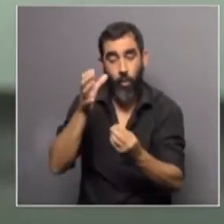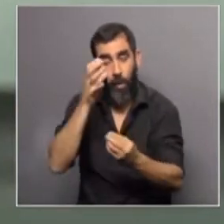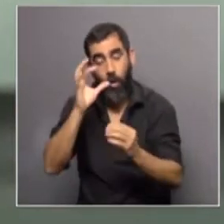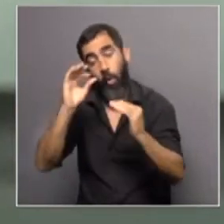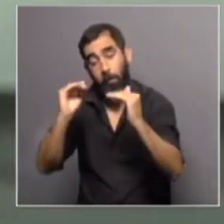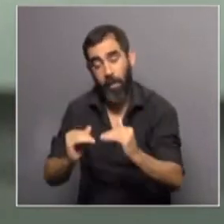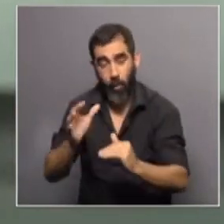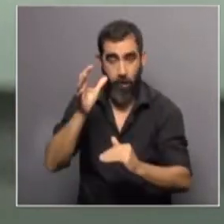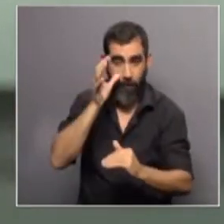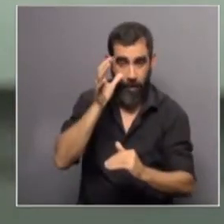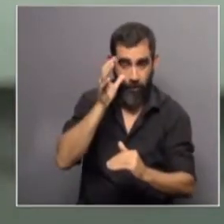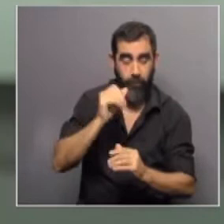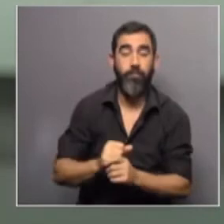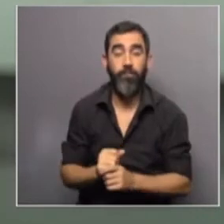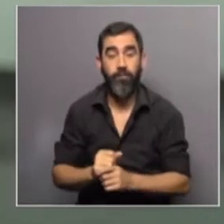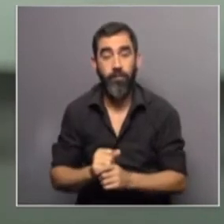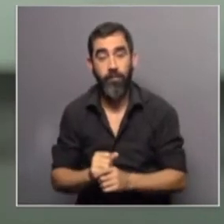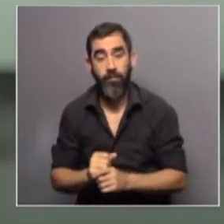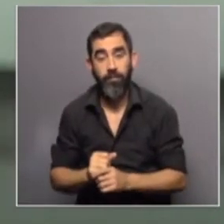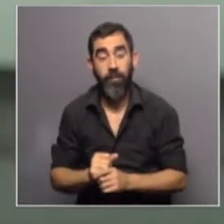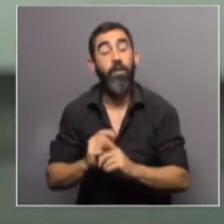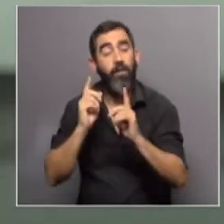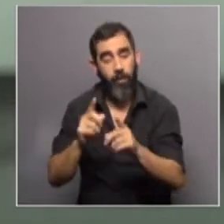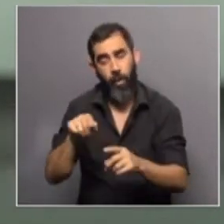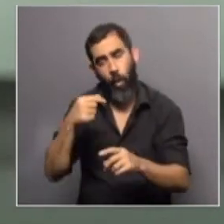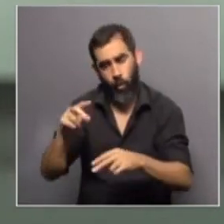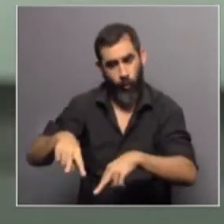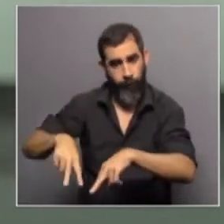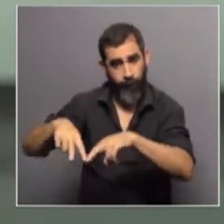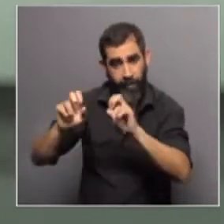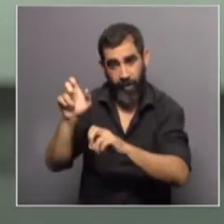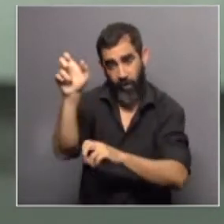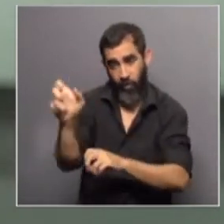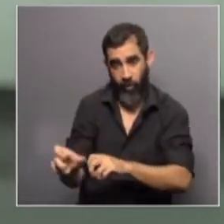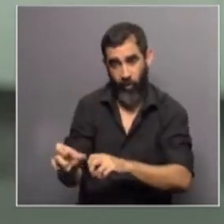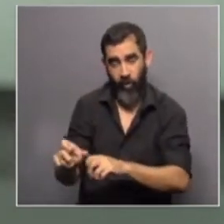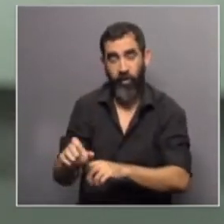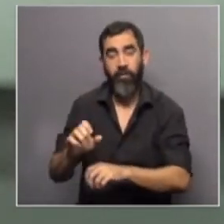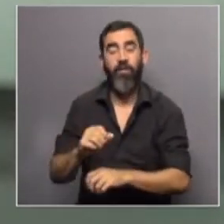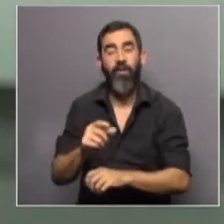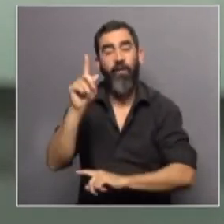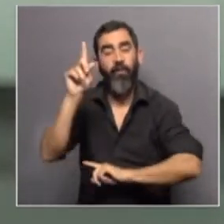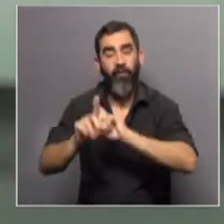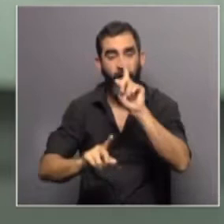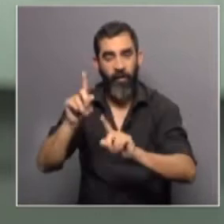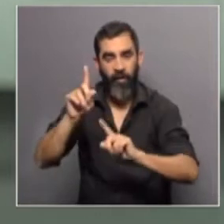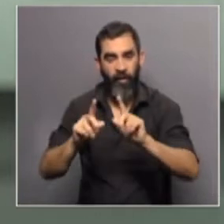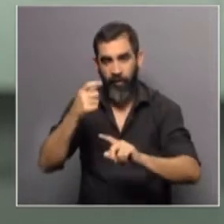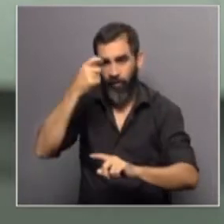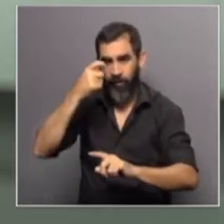bajas. Y además hubo otro investigador, Miguel Carrequiri, de la Facultad